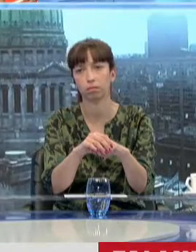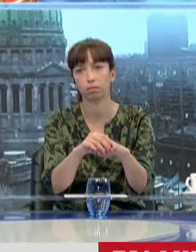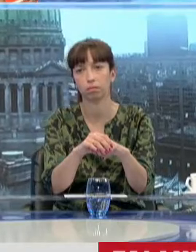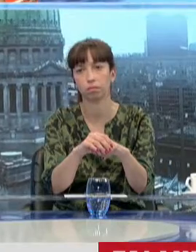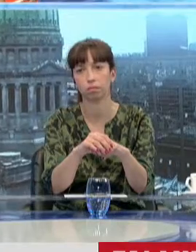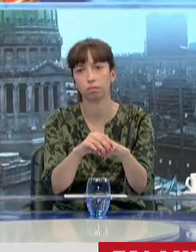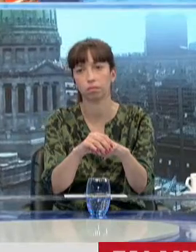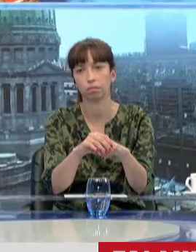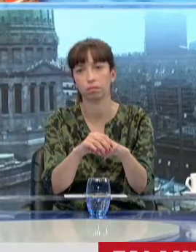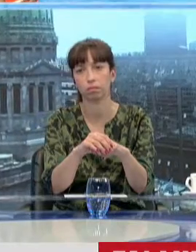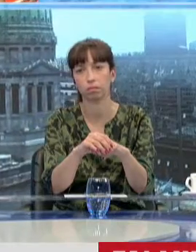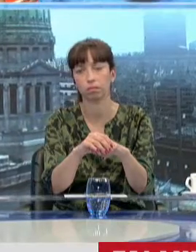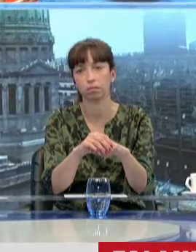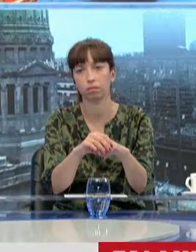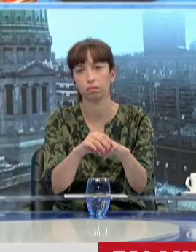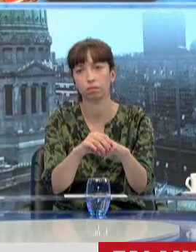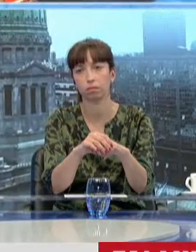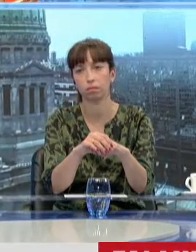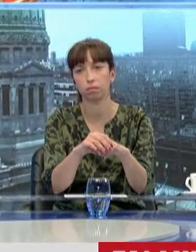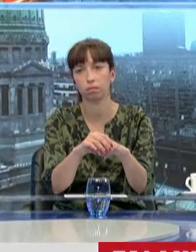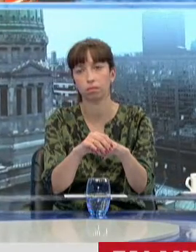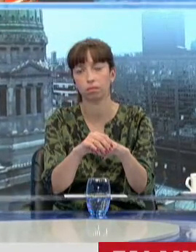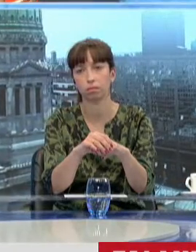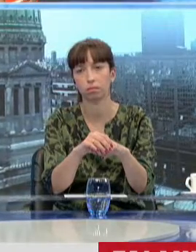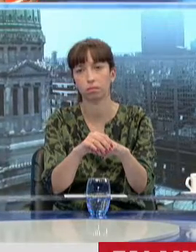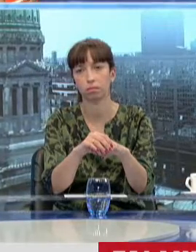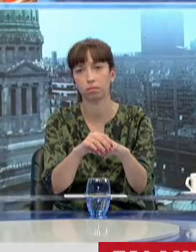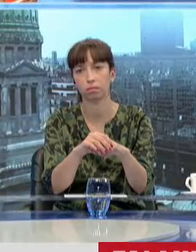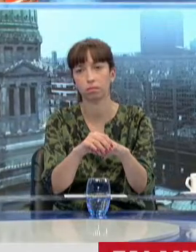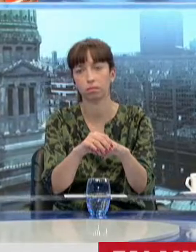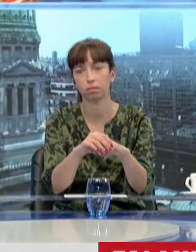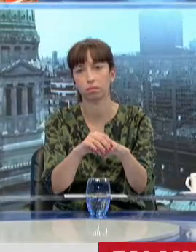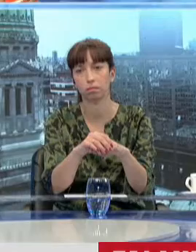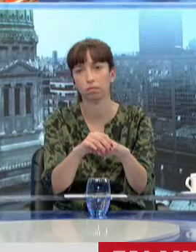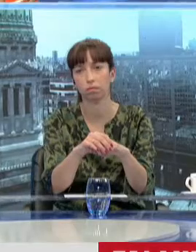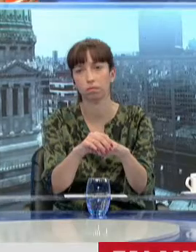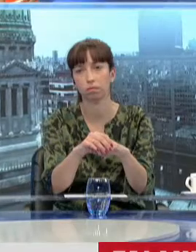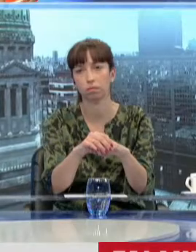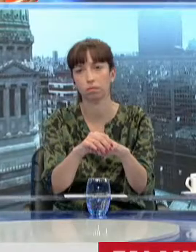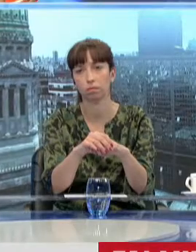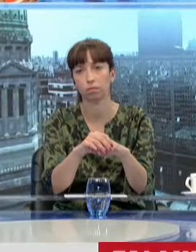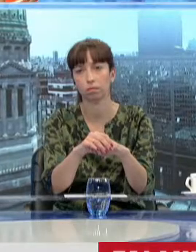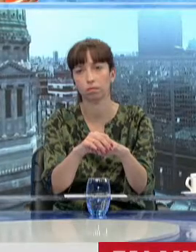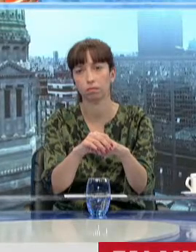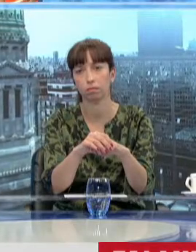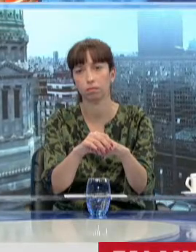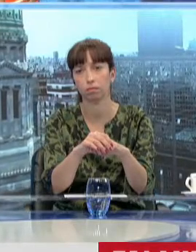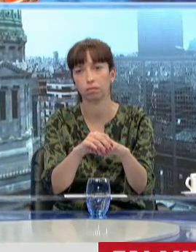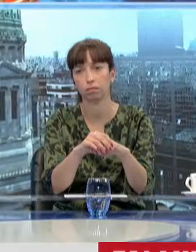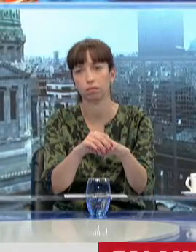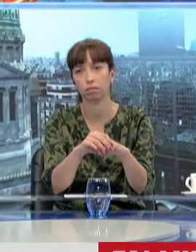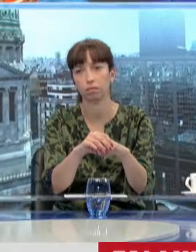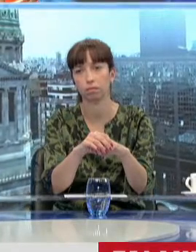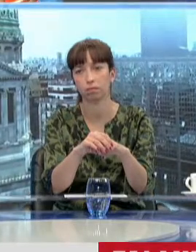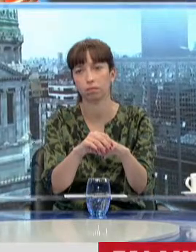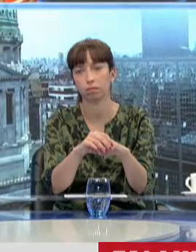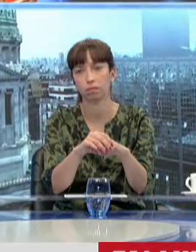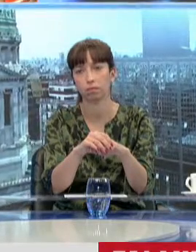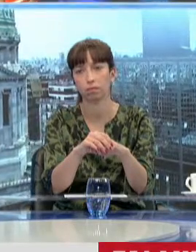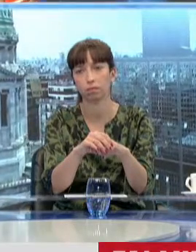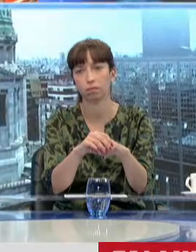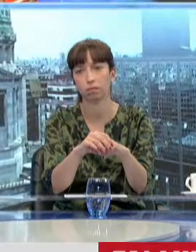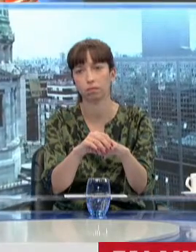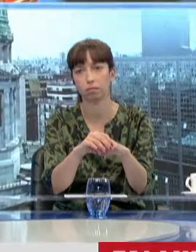está atrasado. Lo que hay en el dólar blue o en el mercado contado con liqui es un